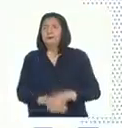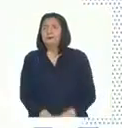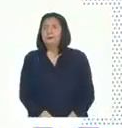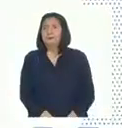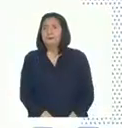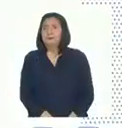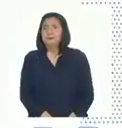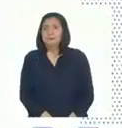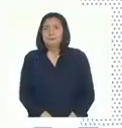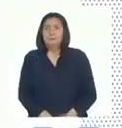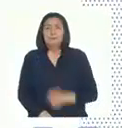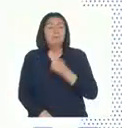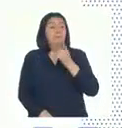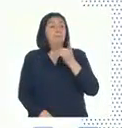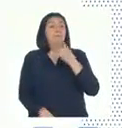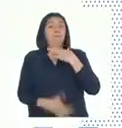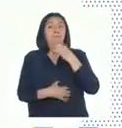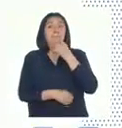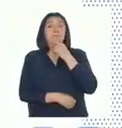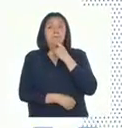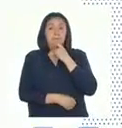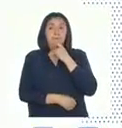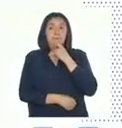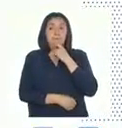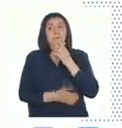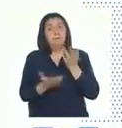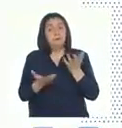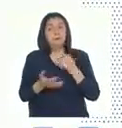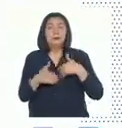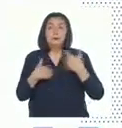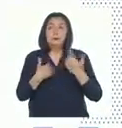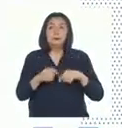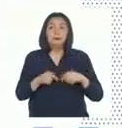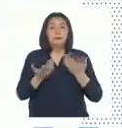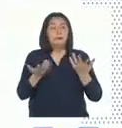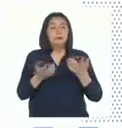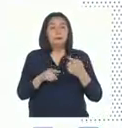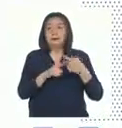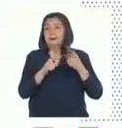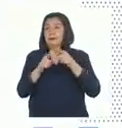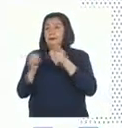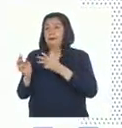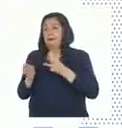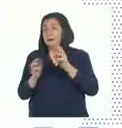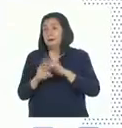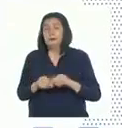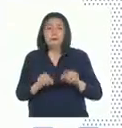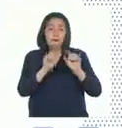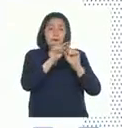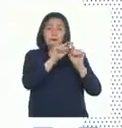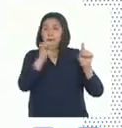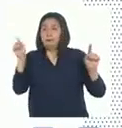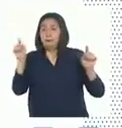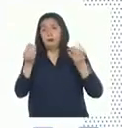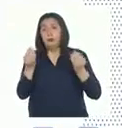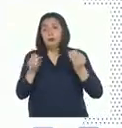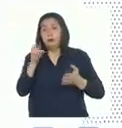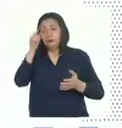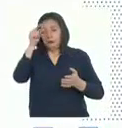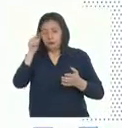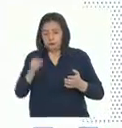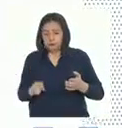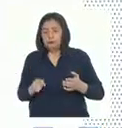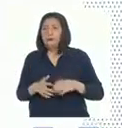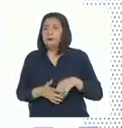ejemplos. ¡Qué interesante! Las líneas de tiempo pueden estar hechas de distintas formas, horizontal o vertical, y